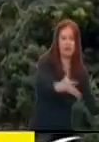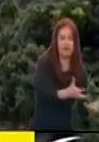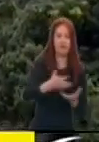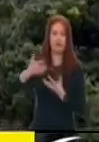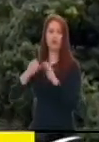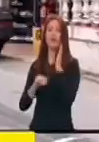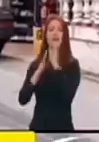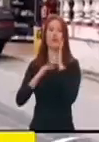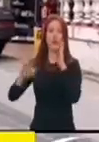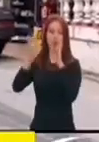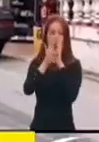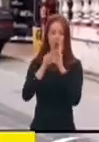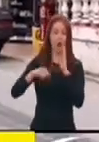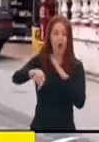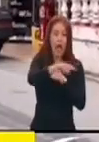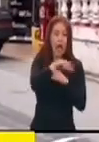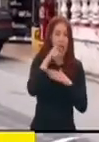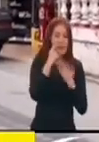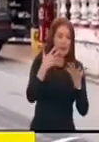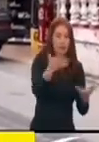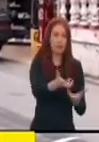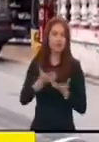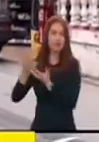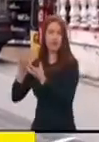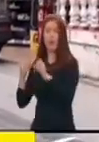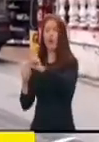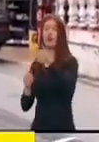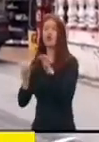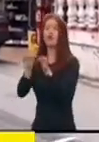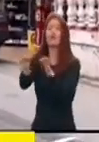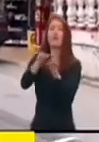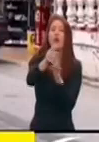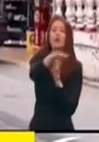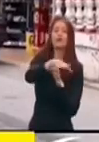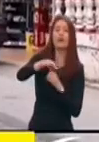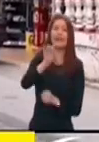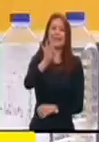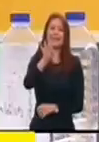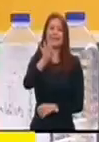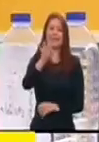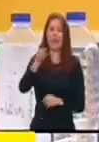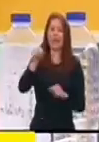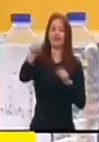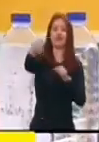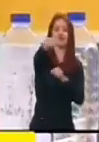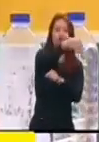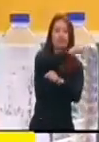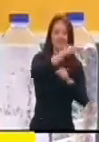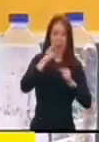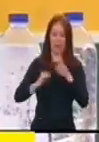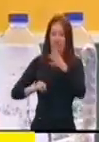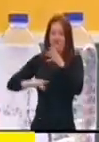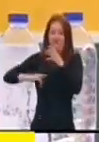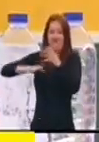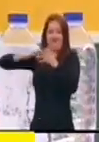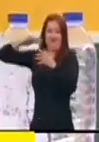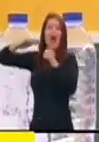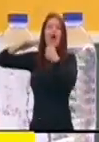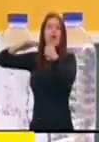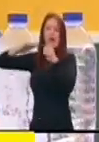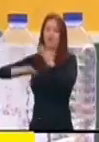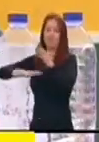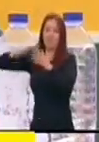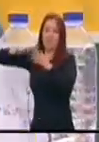de respuesta se tiene previsto para las otras 15 poblaciones que están ubicadas presa abajo? En minutos les explicamos.